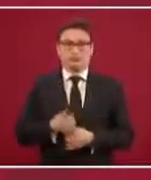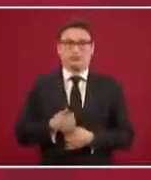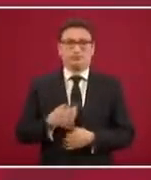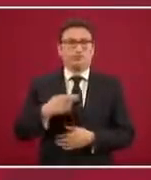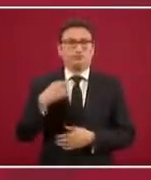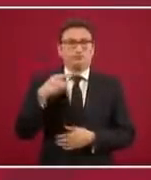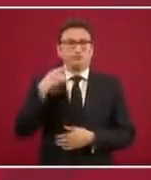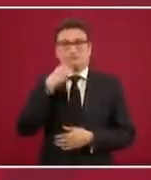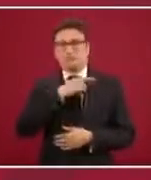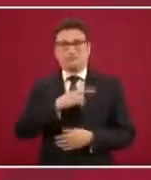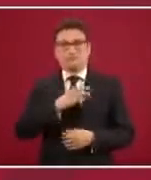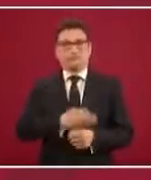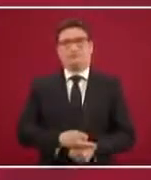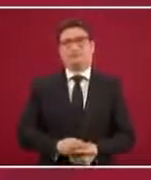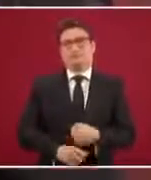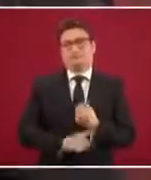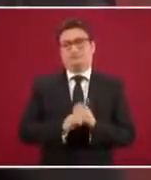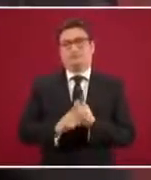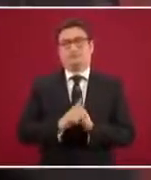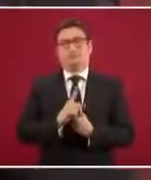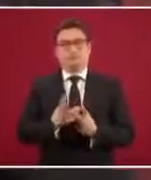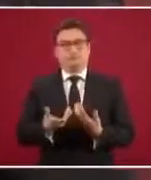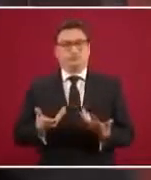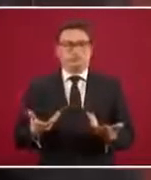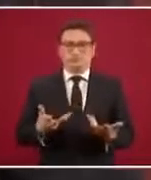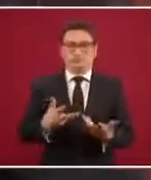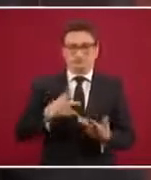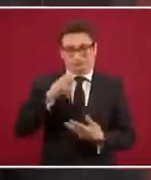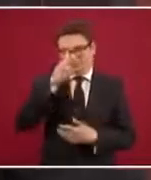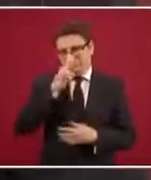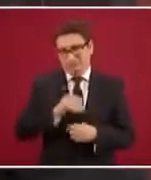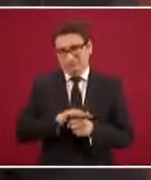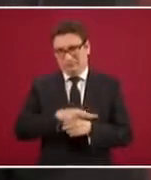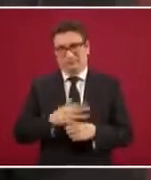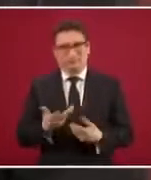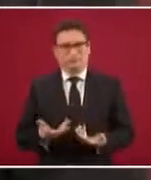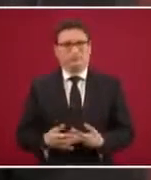en el momento más crítico.